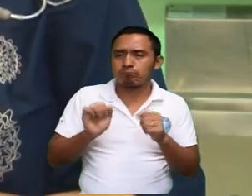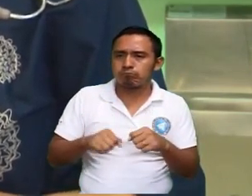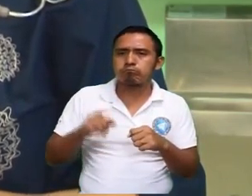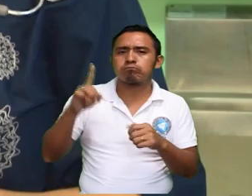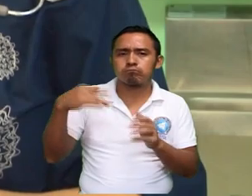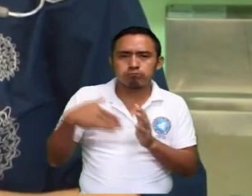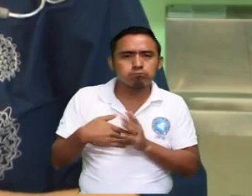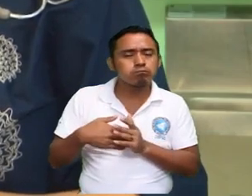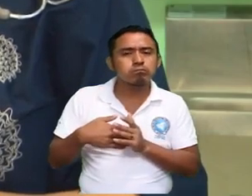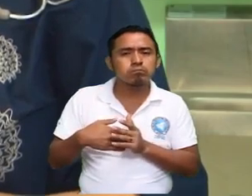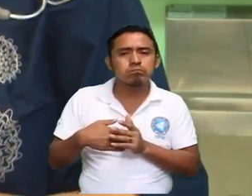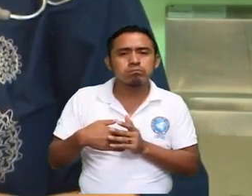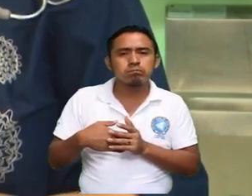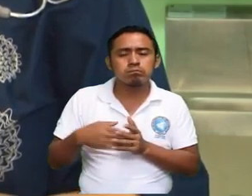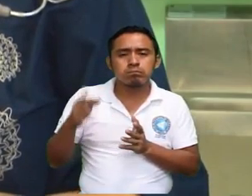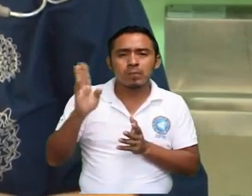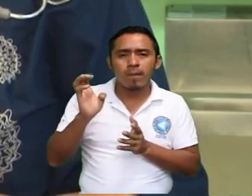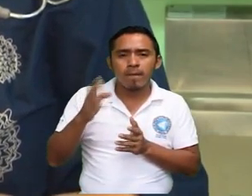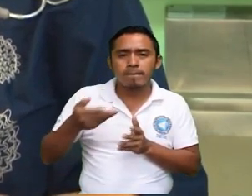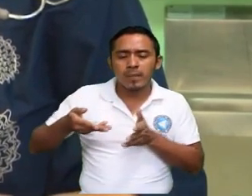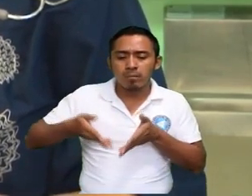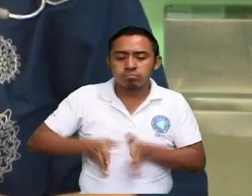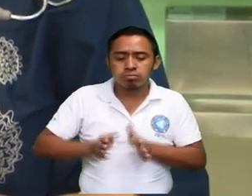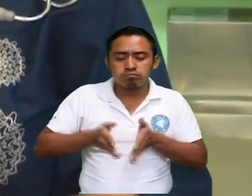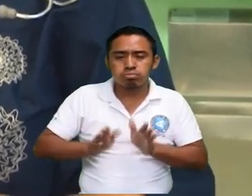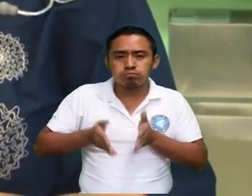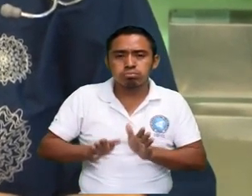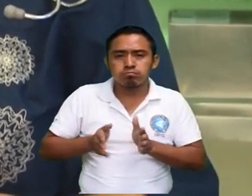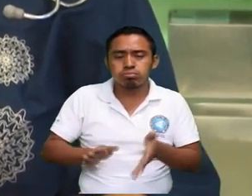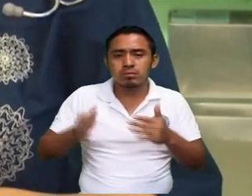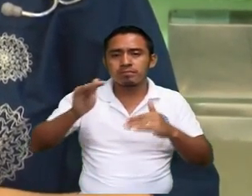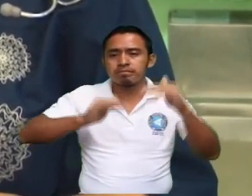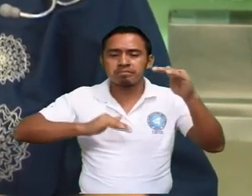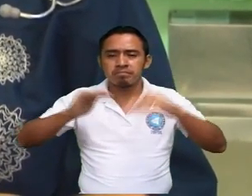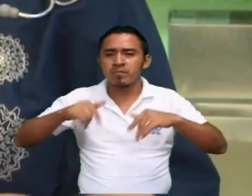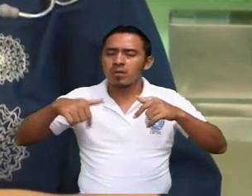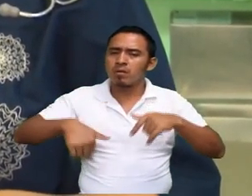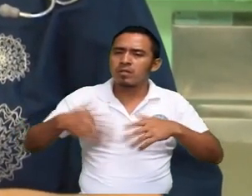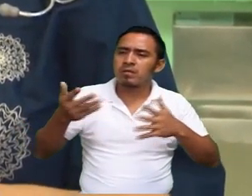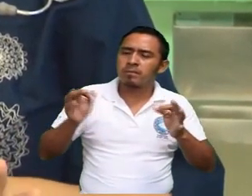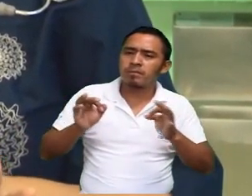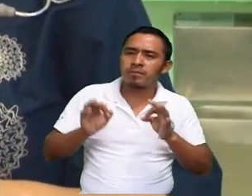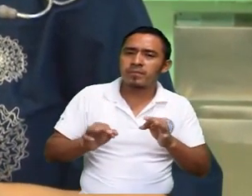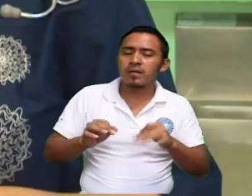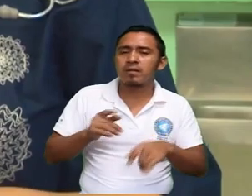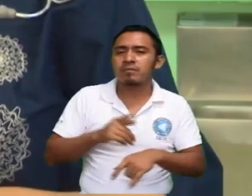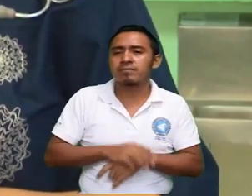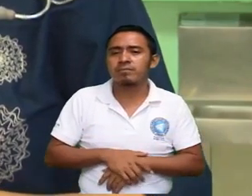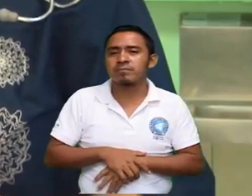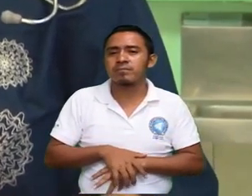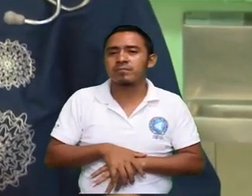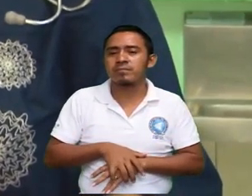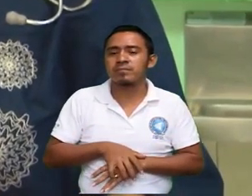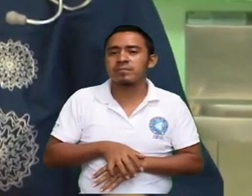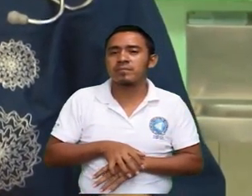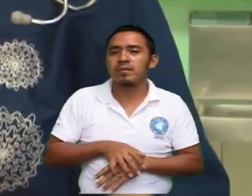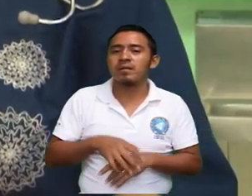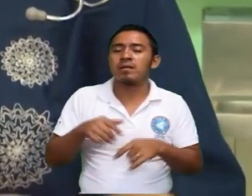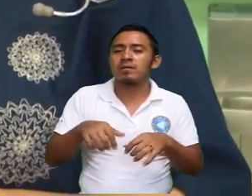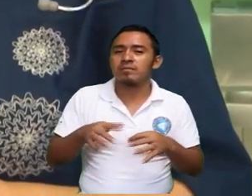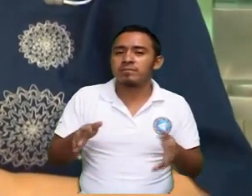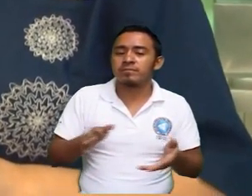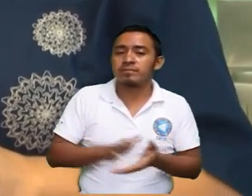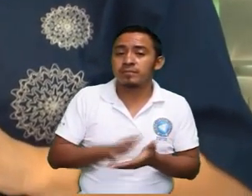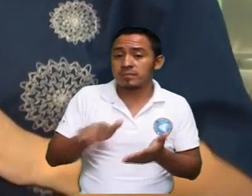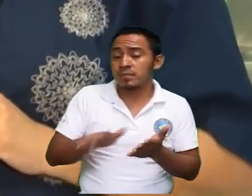1,000. Imagínense, 1,000 niños. Sí, es varía. Pero ahorita estamos en temporada, como dice la gente, estamos en temporada. Y es importante tener